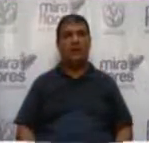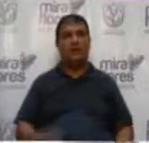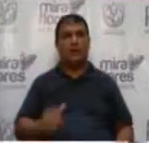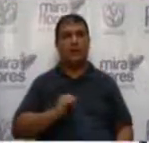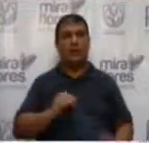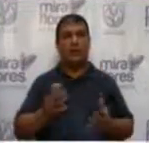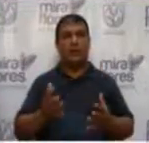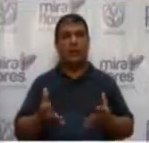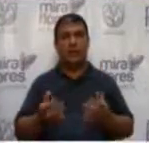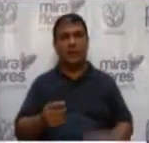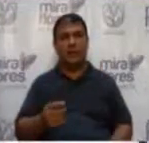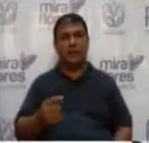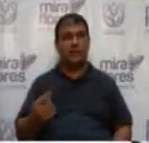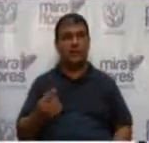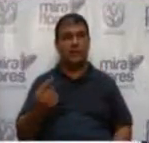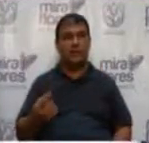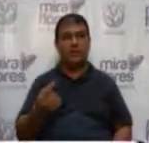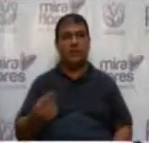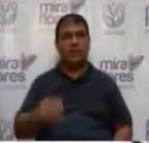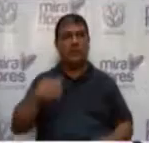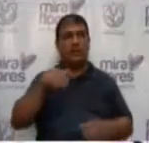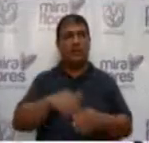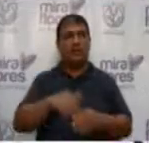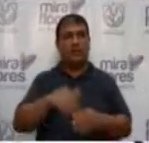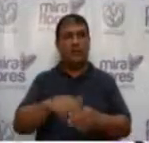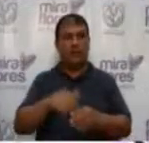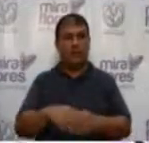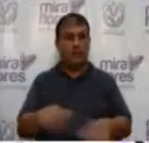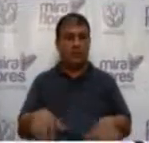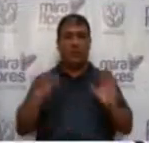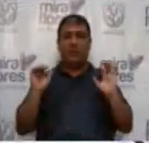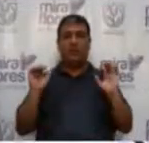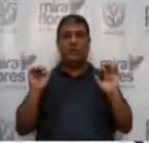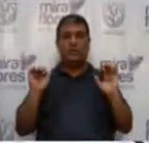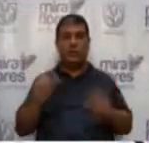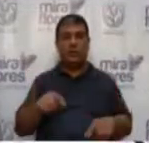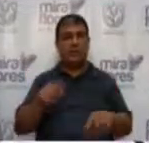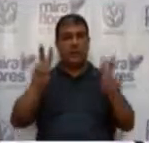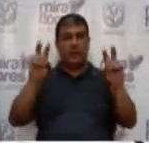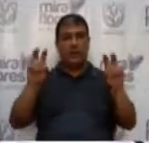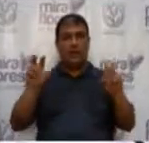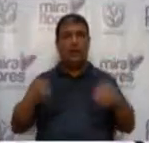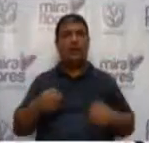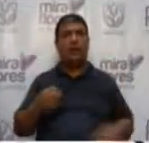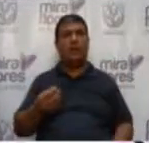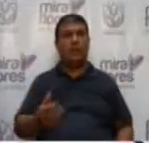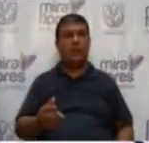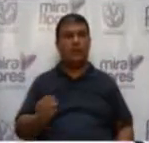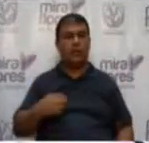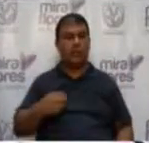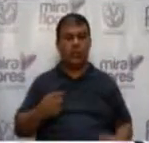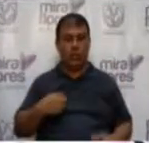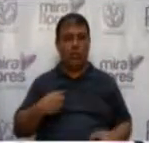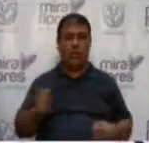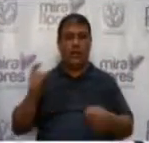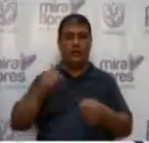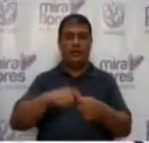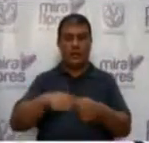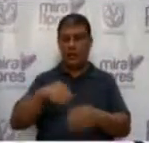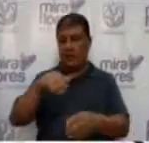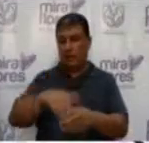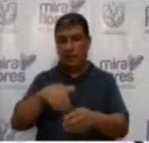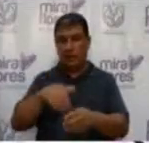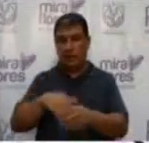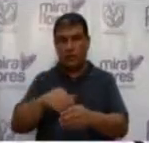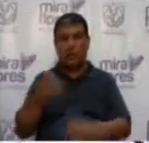Yo quería simplemente, mi voto va a ser de abstención en este asunto, porque no participé en la